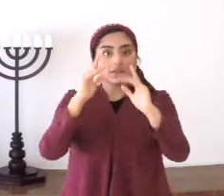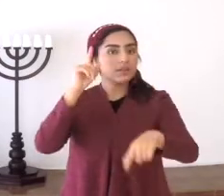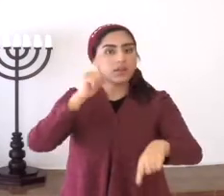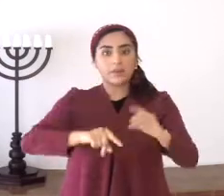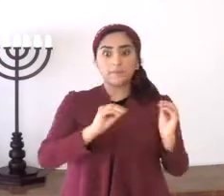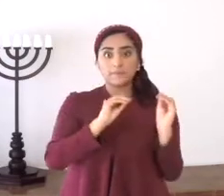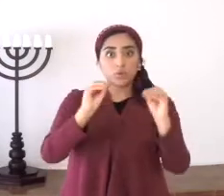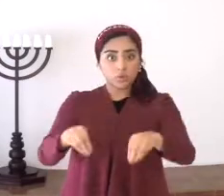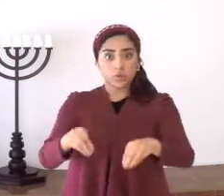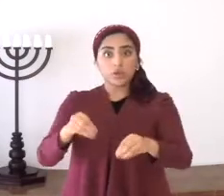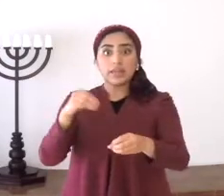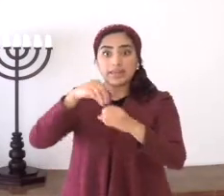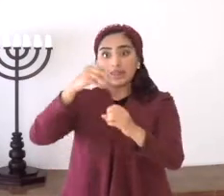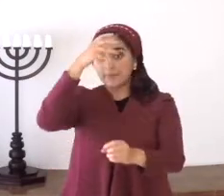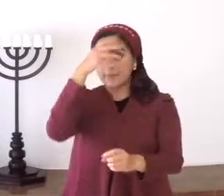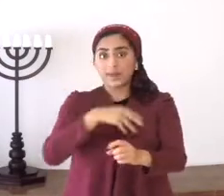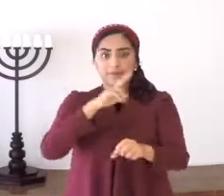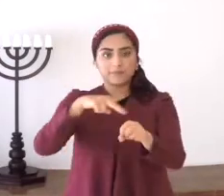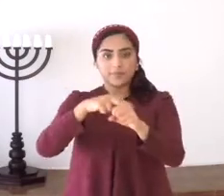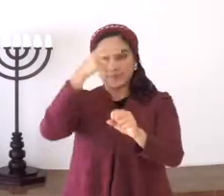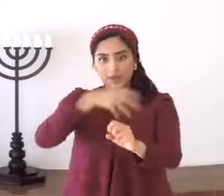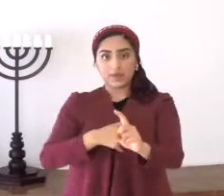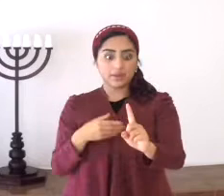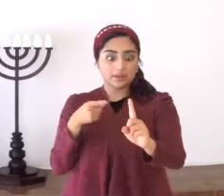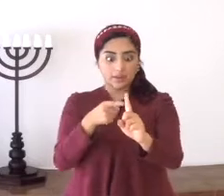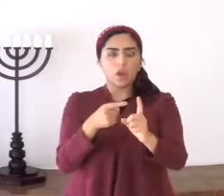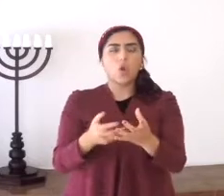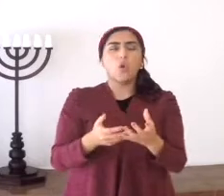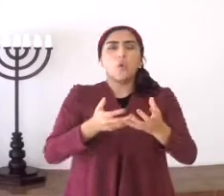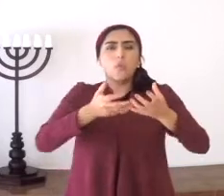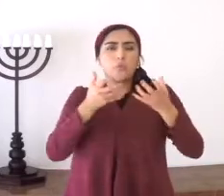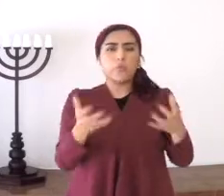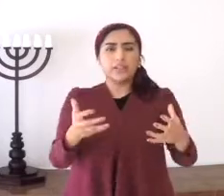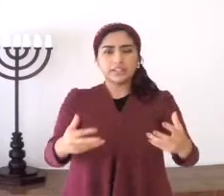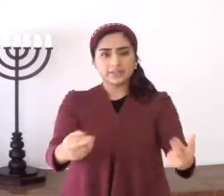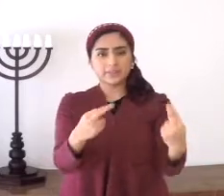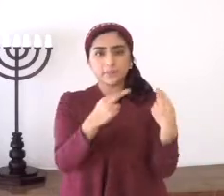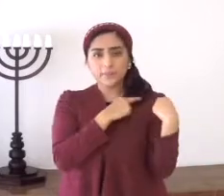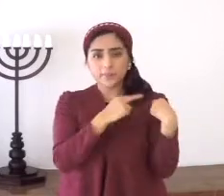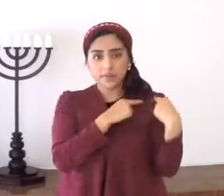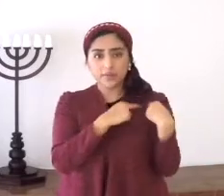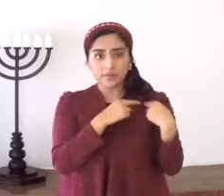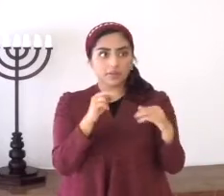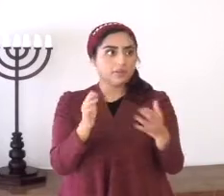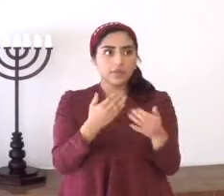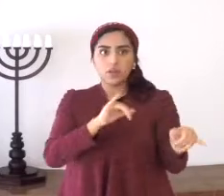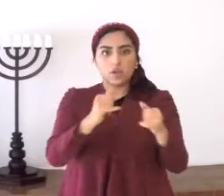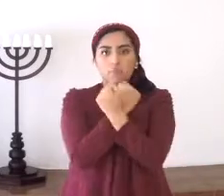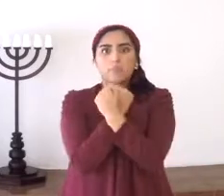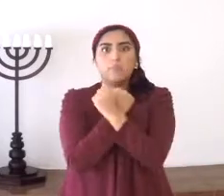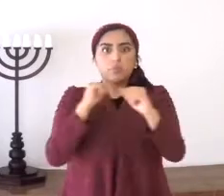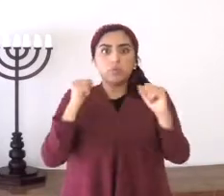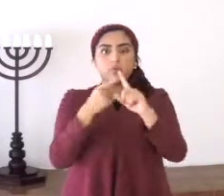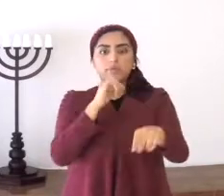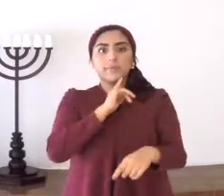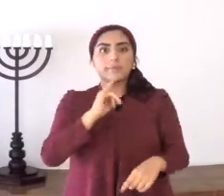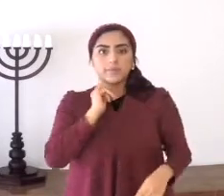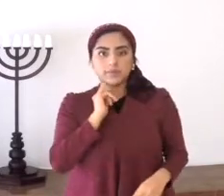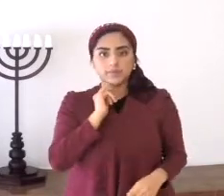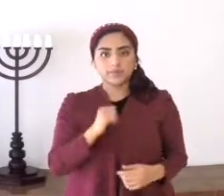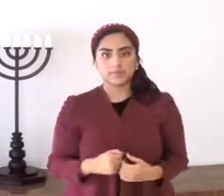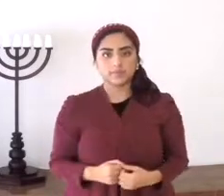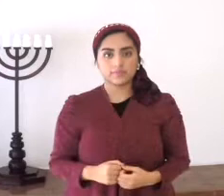humano, pongan mucha atención por favor, Yahweh no podía poner en un humano una misión tan